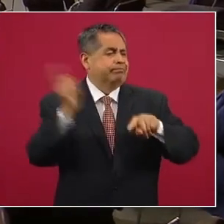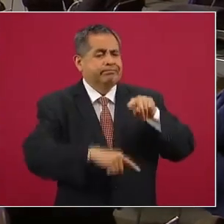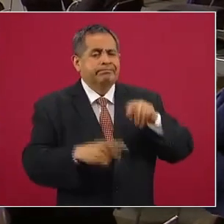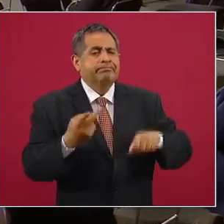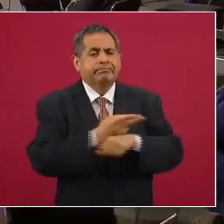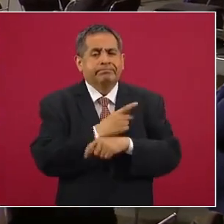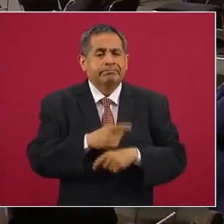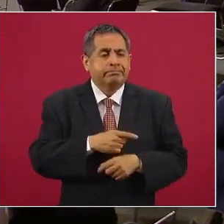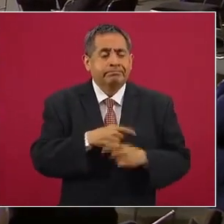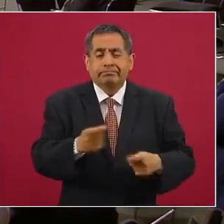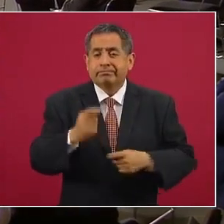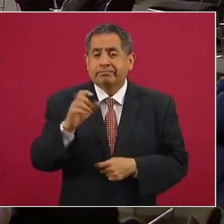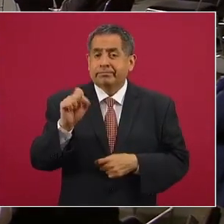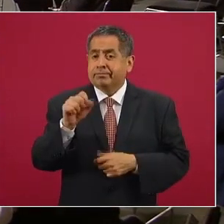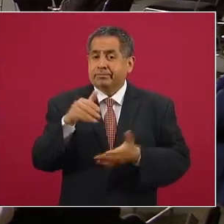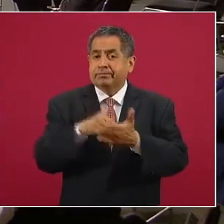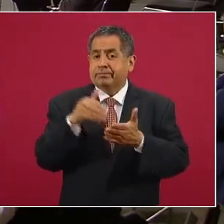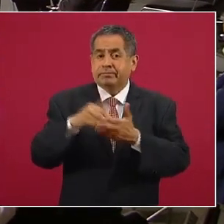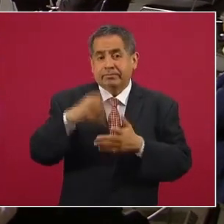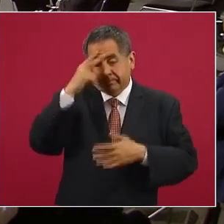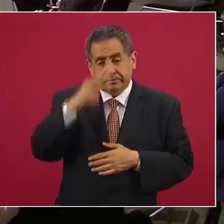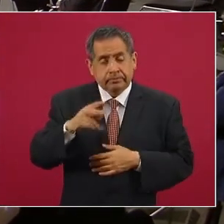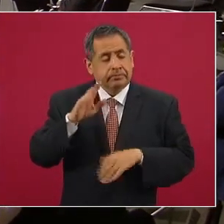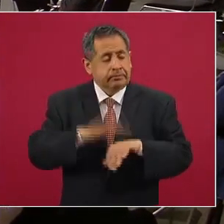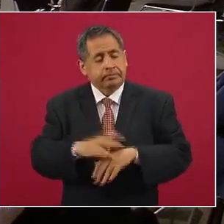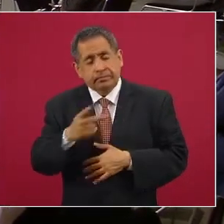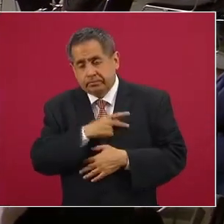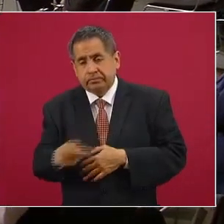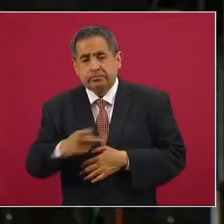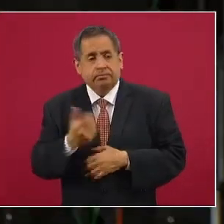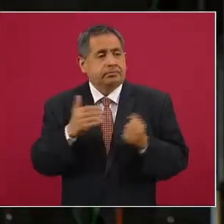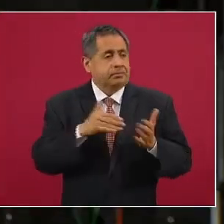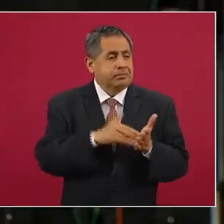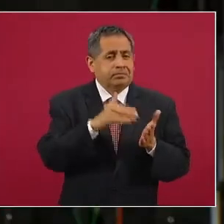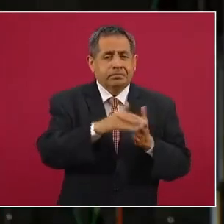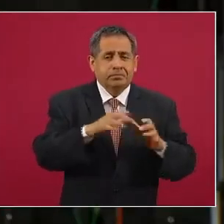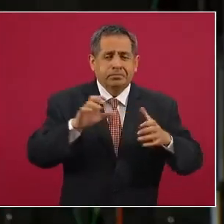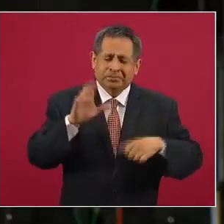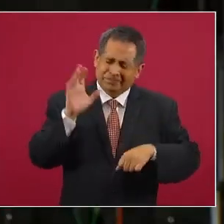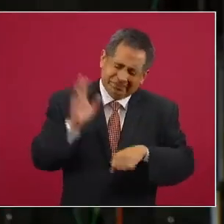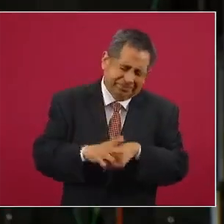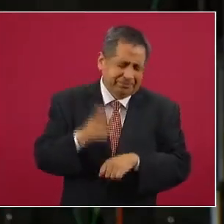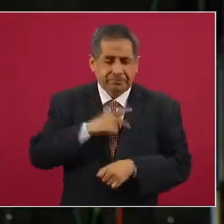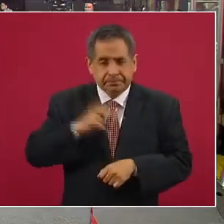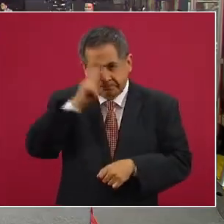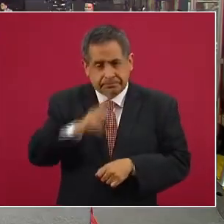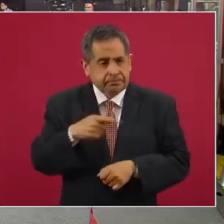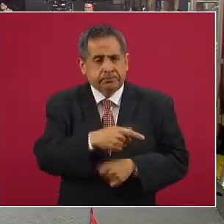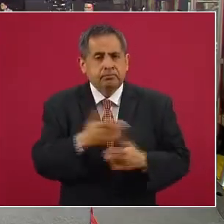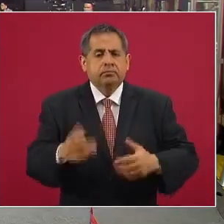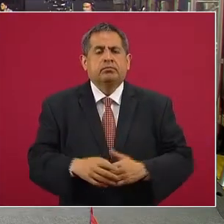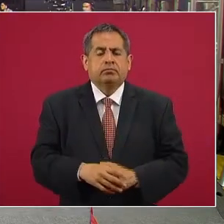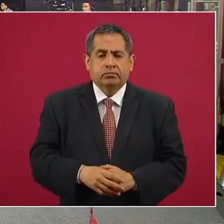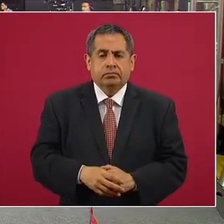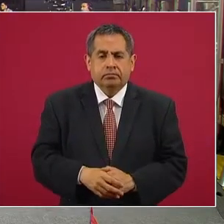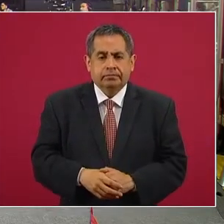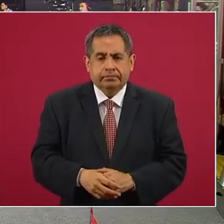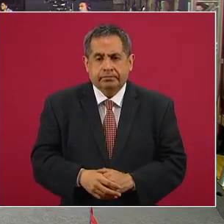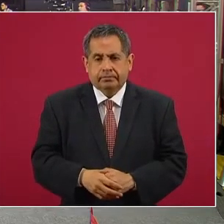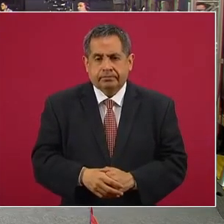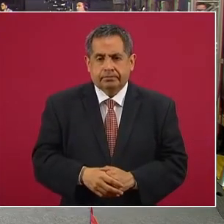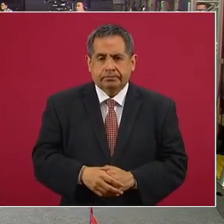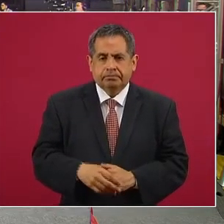a más de 60 millones de mexicanos pobres y otros millones más en extrema pobreza? Sí, vamos